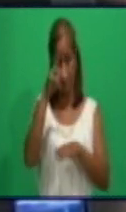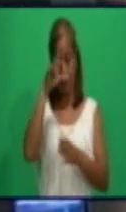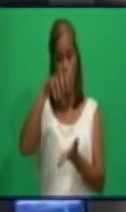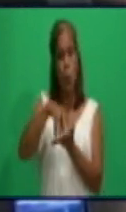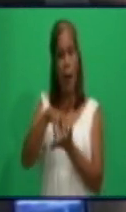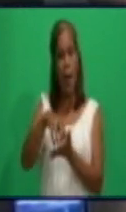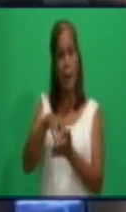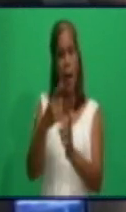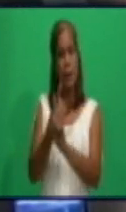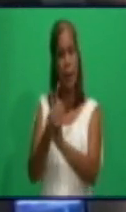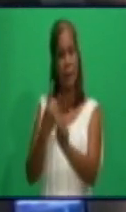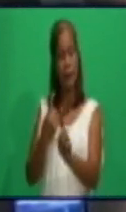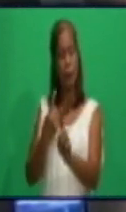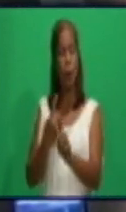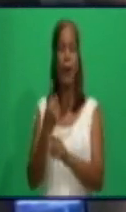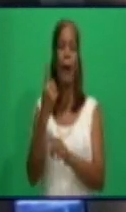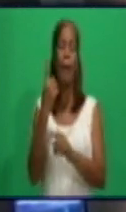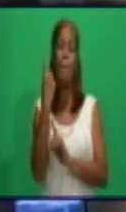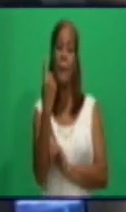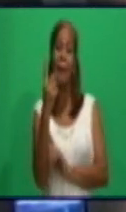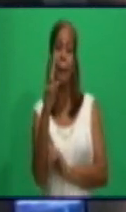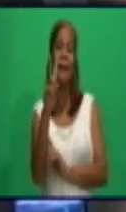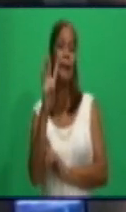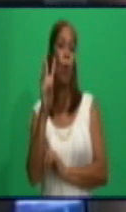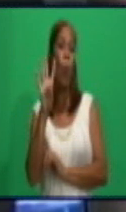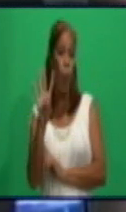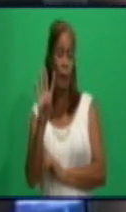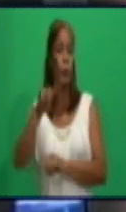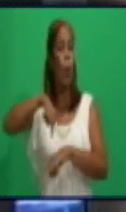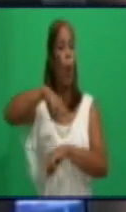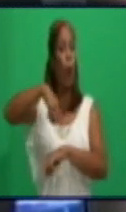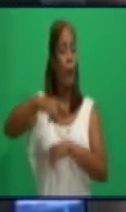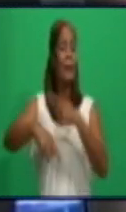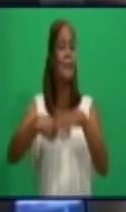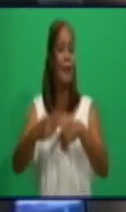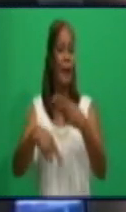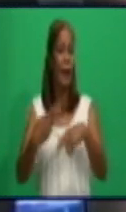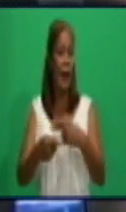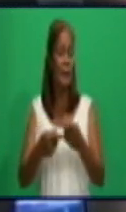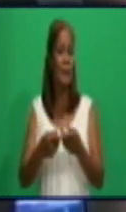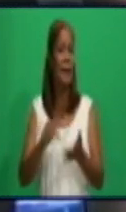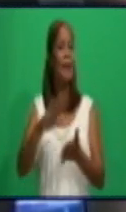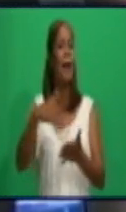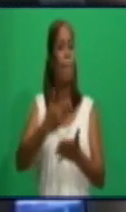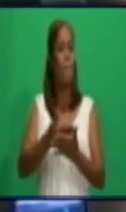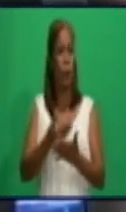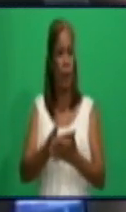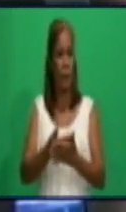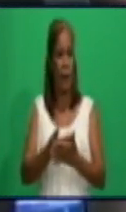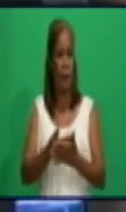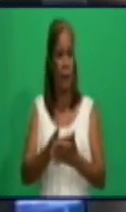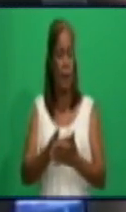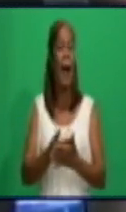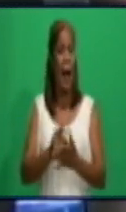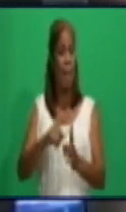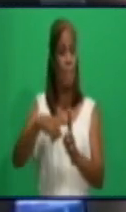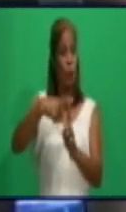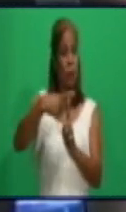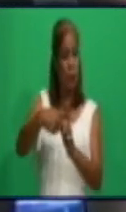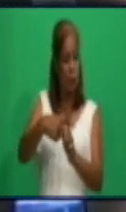primeras 24 horas se le realiza el PCR. Y este sospechoso va a tener también dos variantes. Si es positivo, va para un centro de confirmado. Y